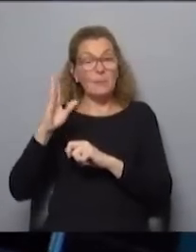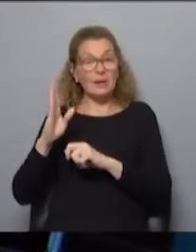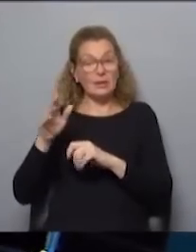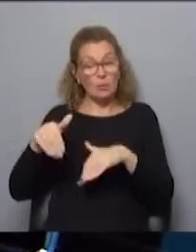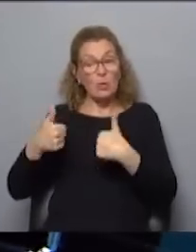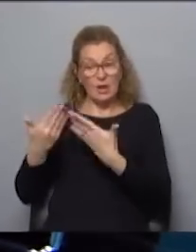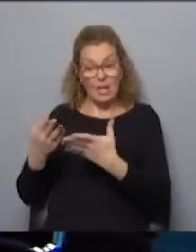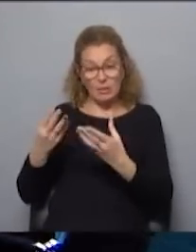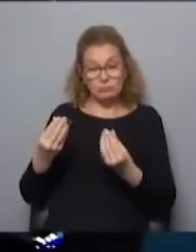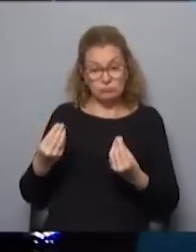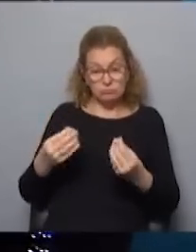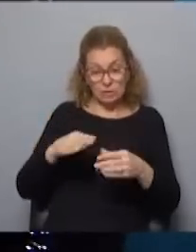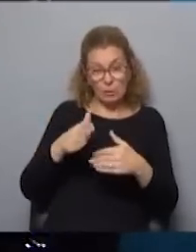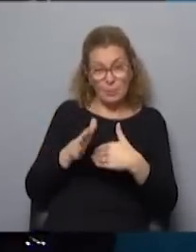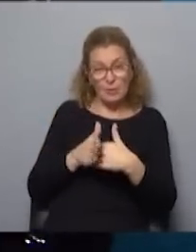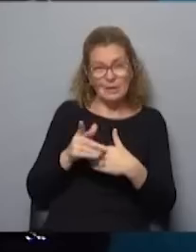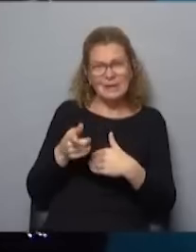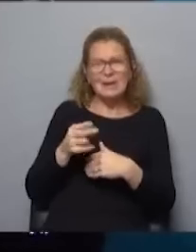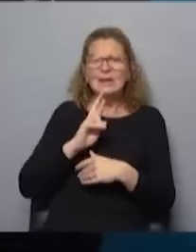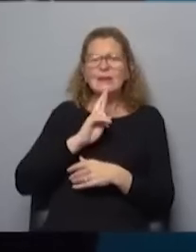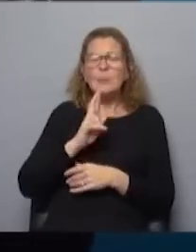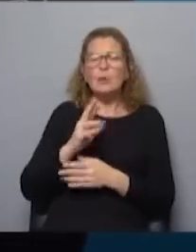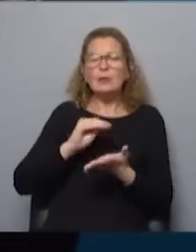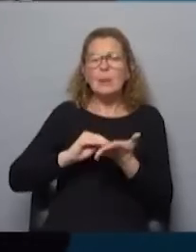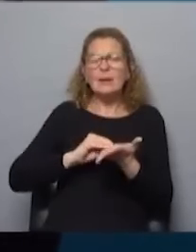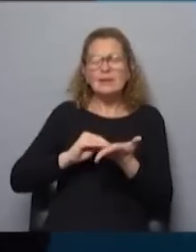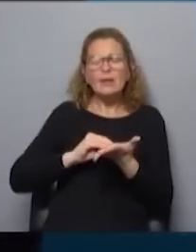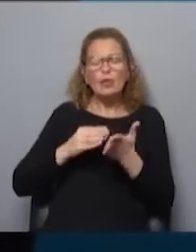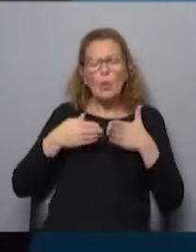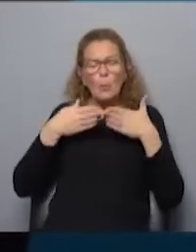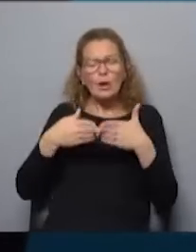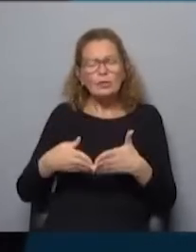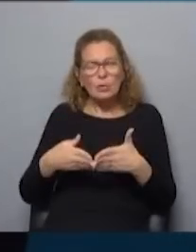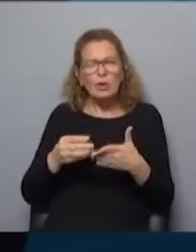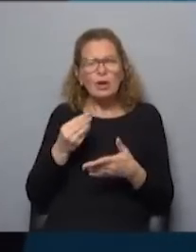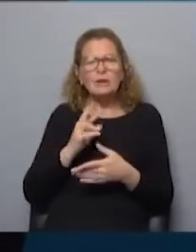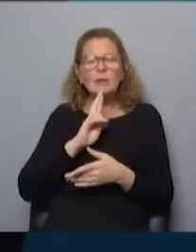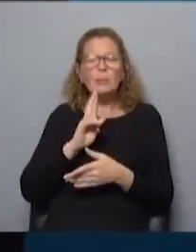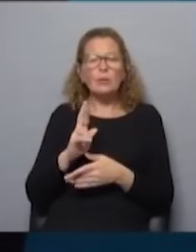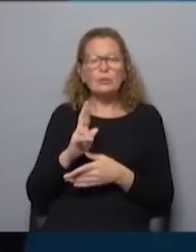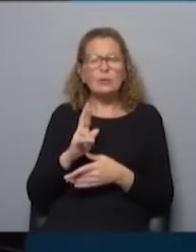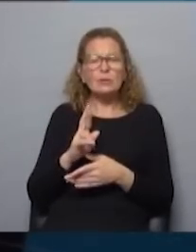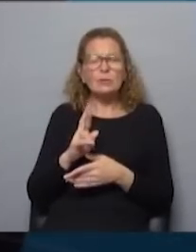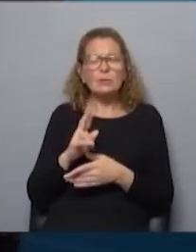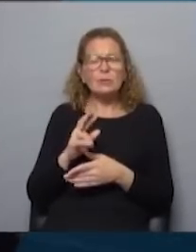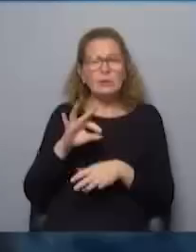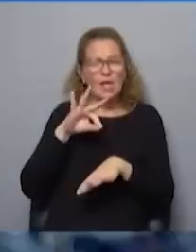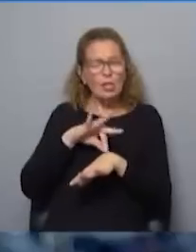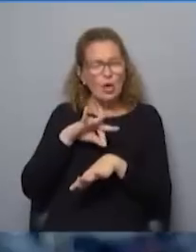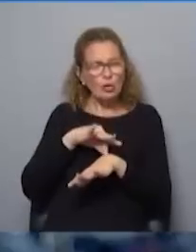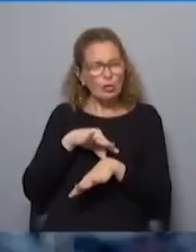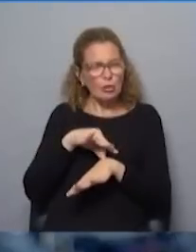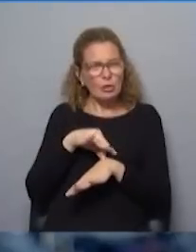predios y que contesta la administración nacional de puertos con un dictamen de la autora